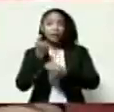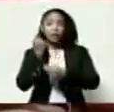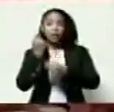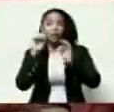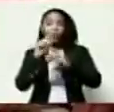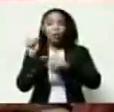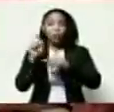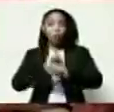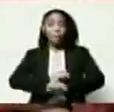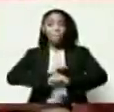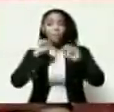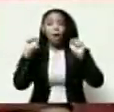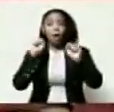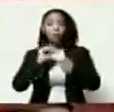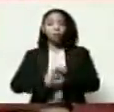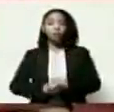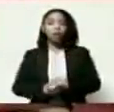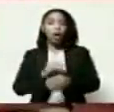bomba.